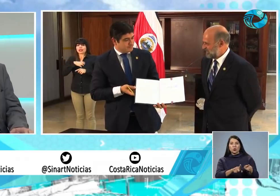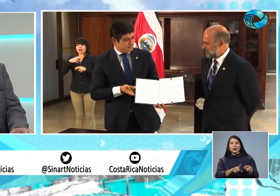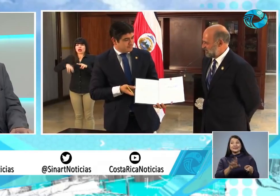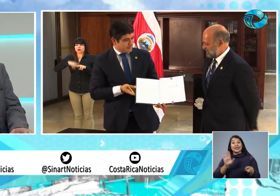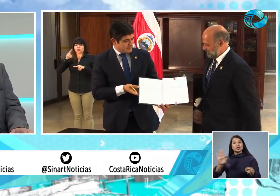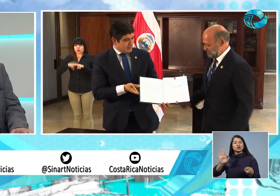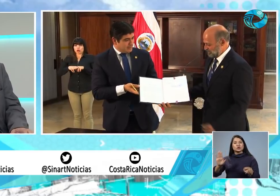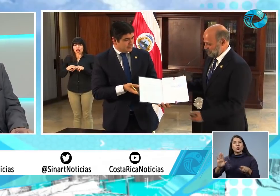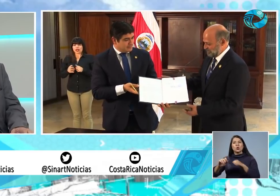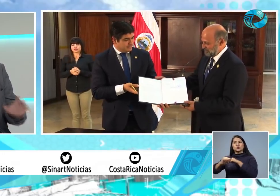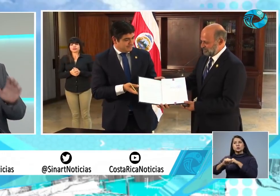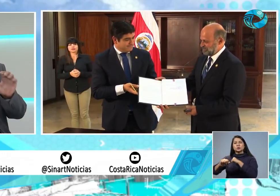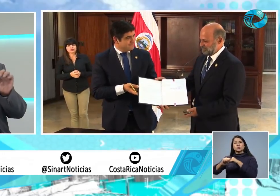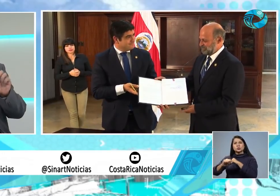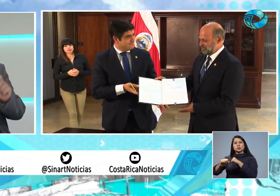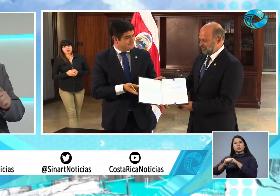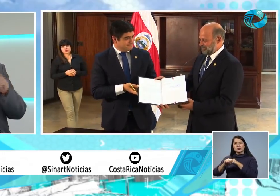campaña, de